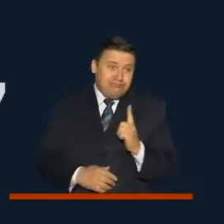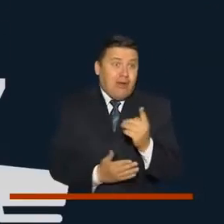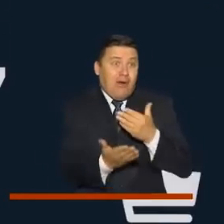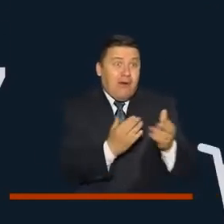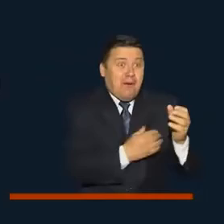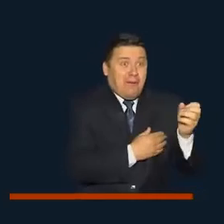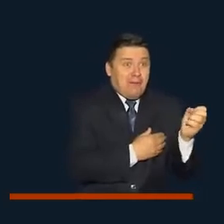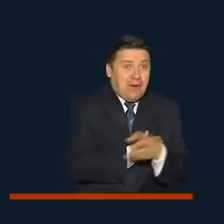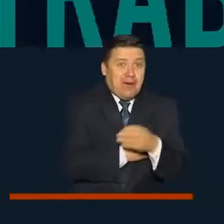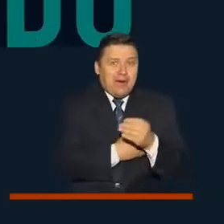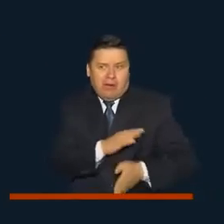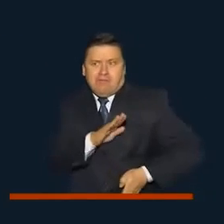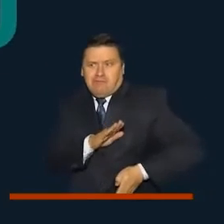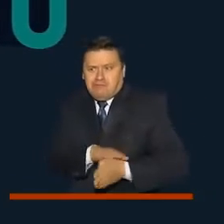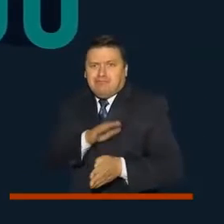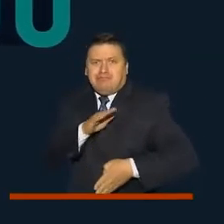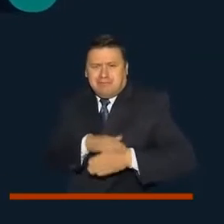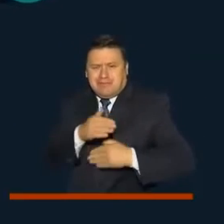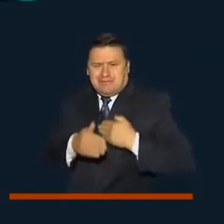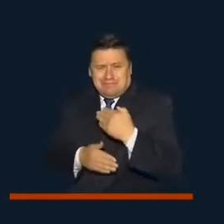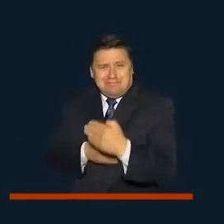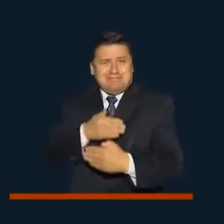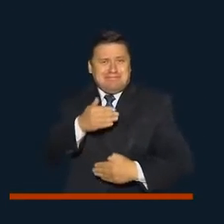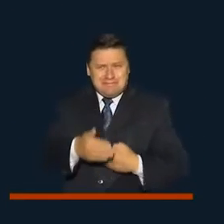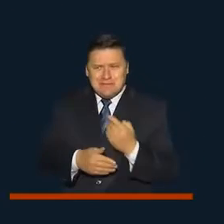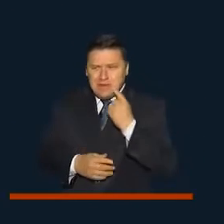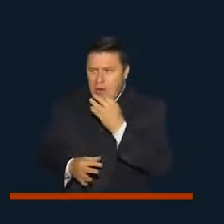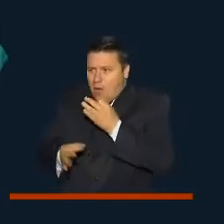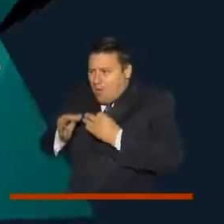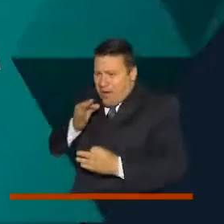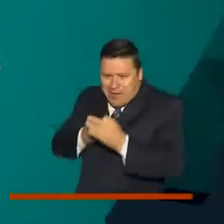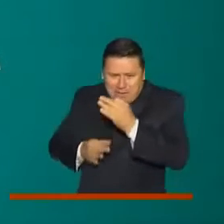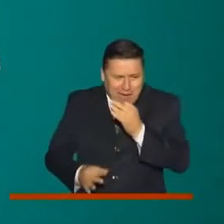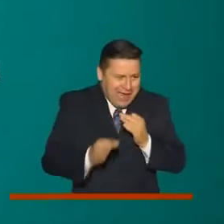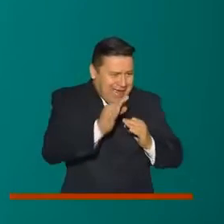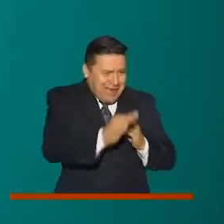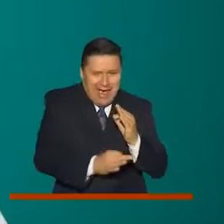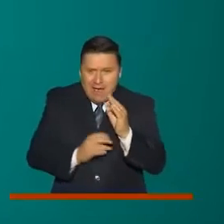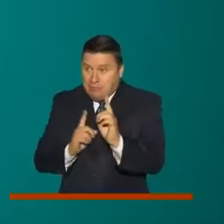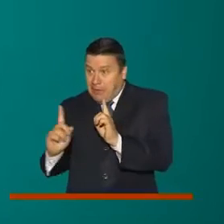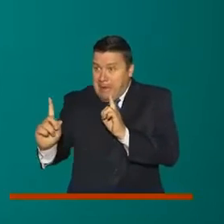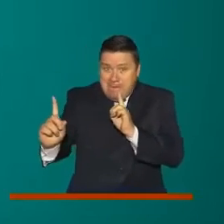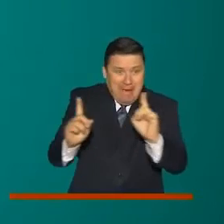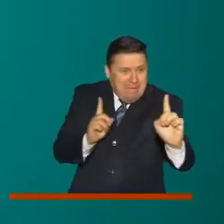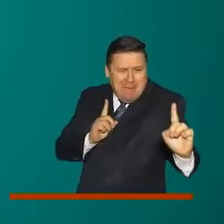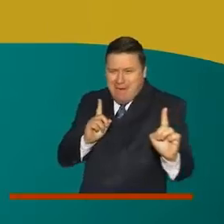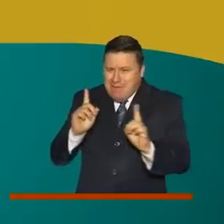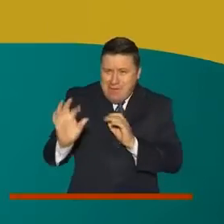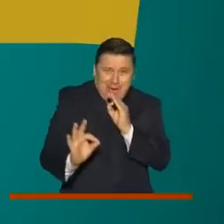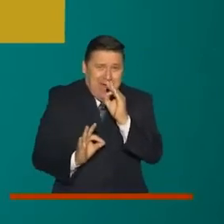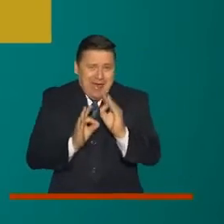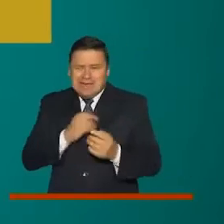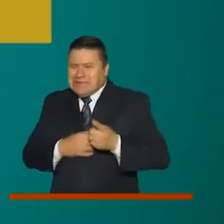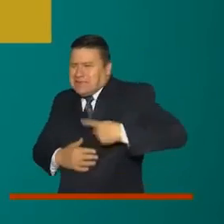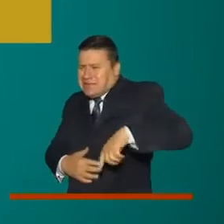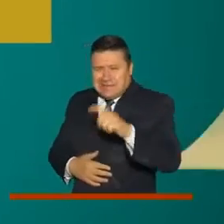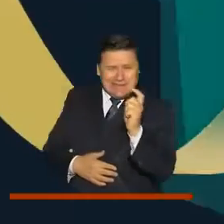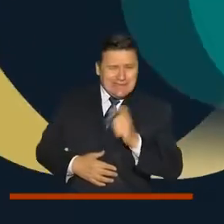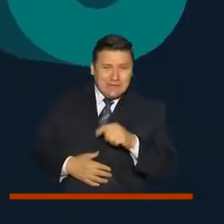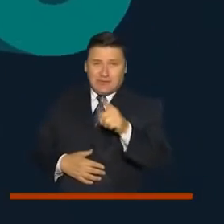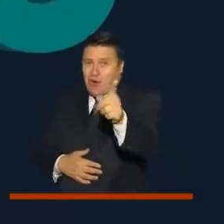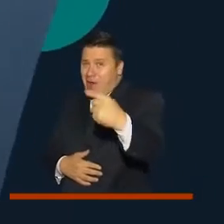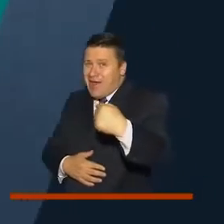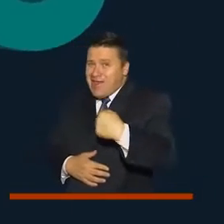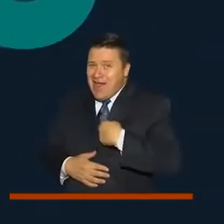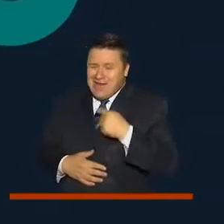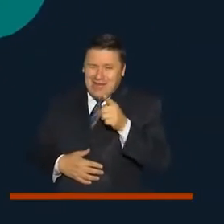uno va al mercado, seguimos trabajando y nos estamos cuidando, manteniendo la distancia, haciendo lo necesario tú